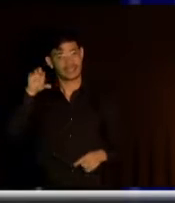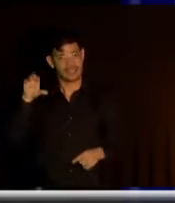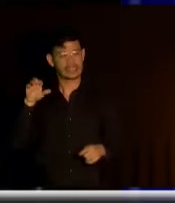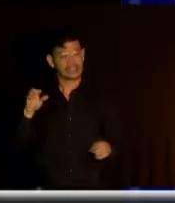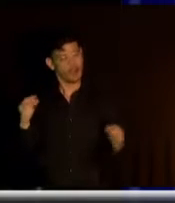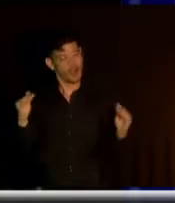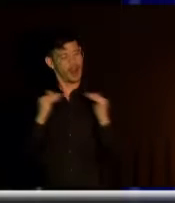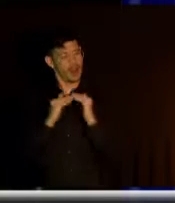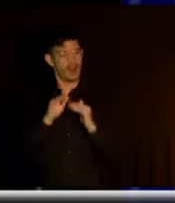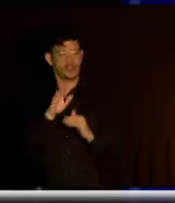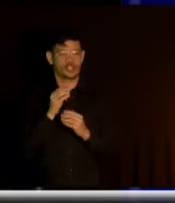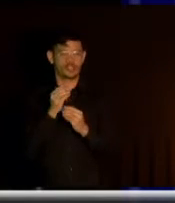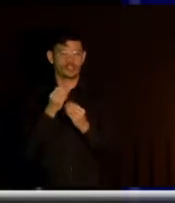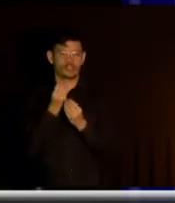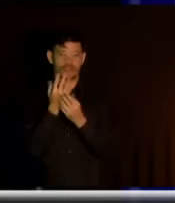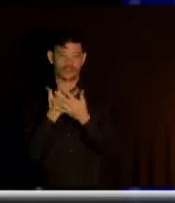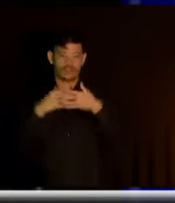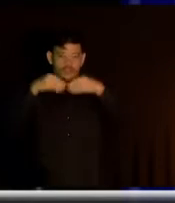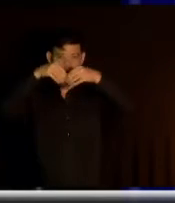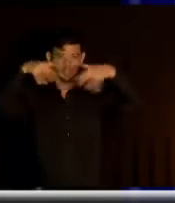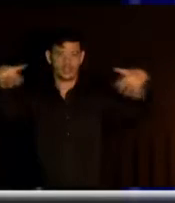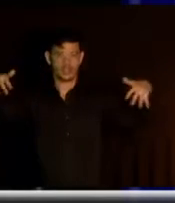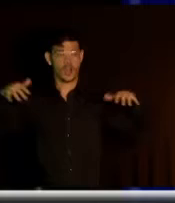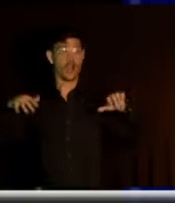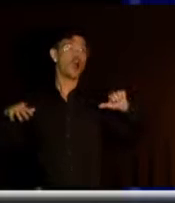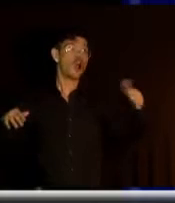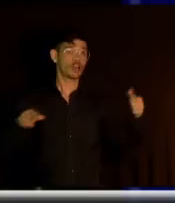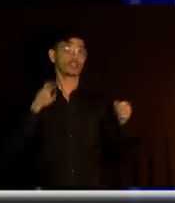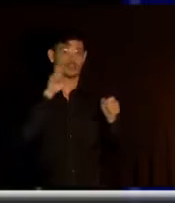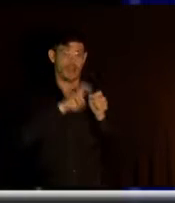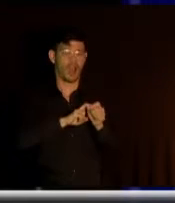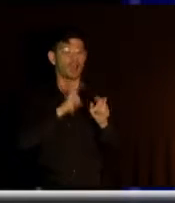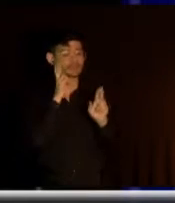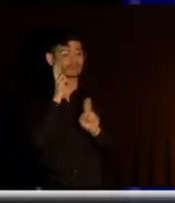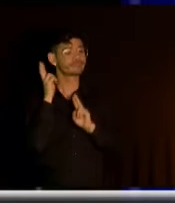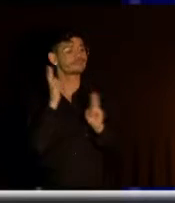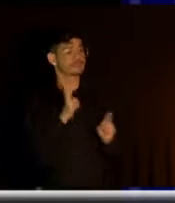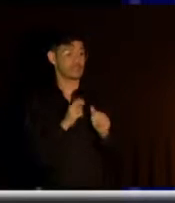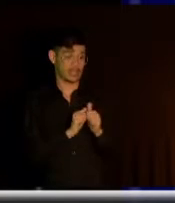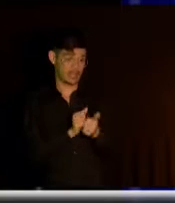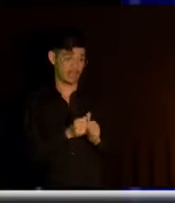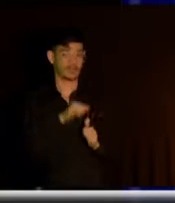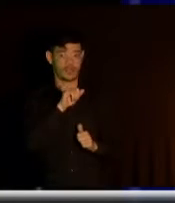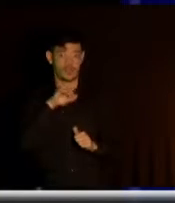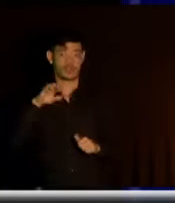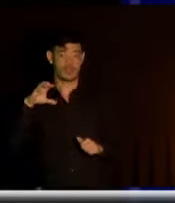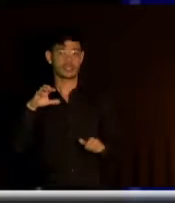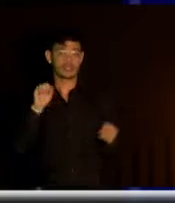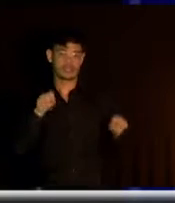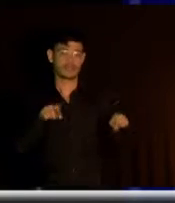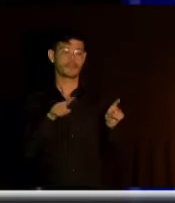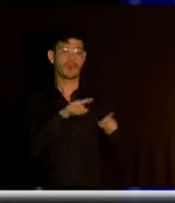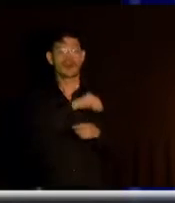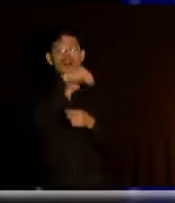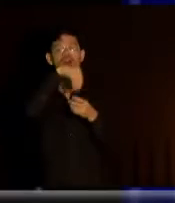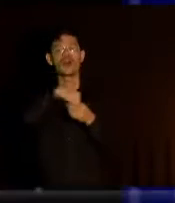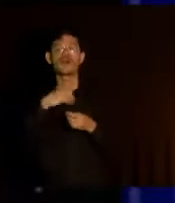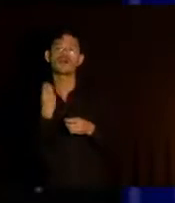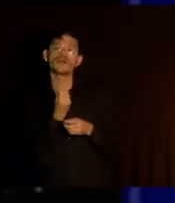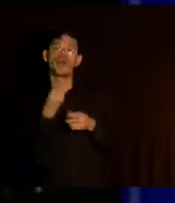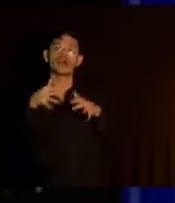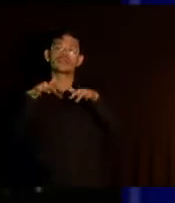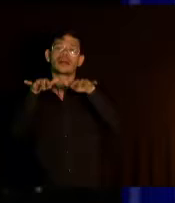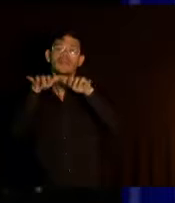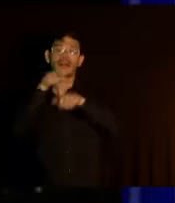hay otras federaciones que son reconocidas como deporte por IPC, pero que no son miembros de la asamblea como tal del